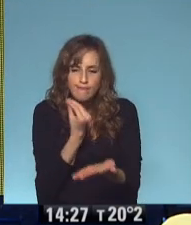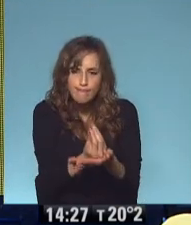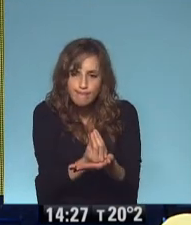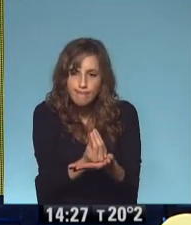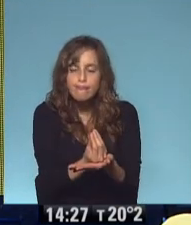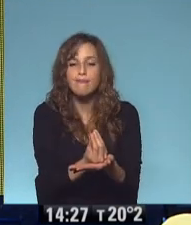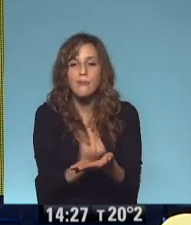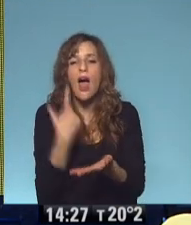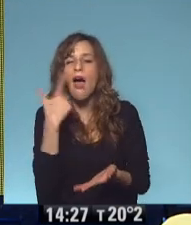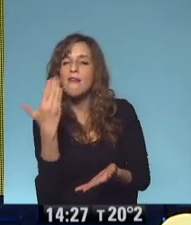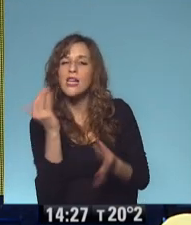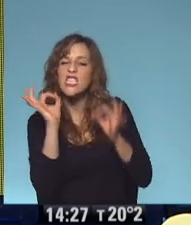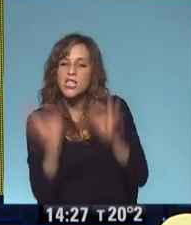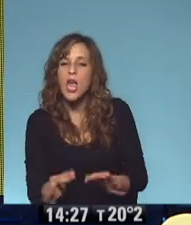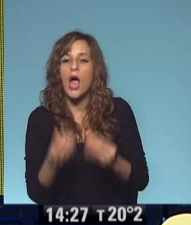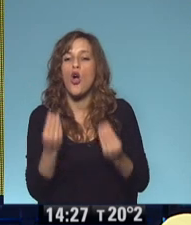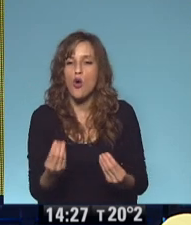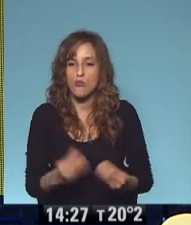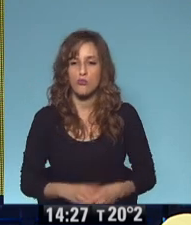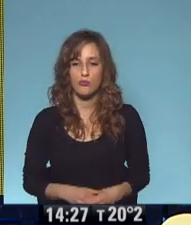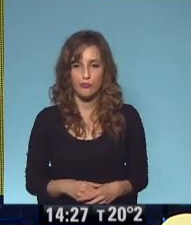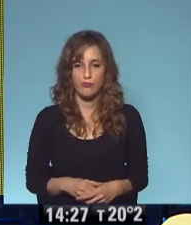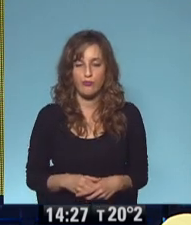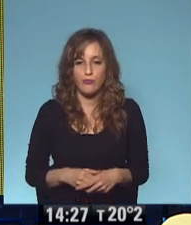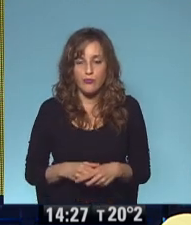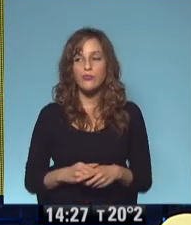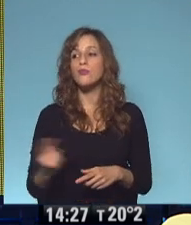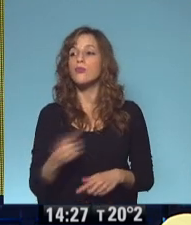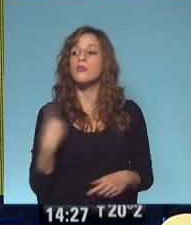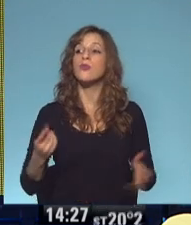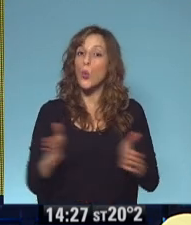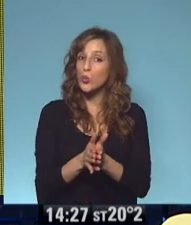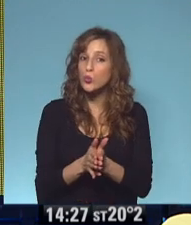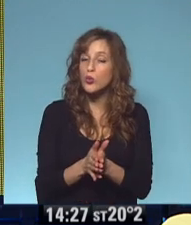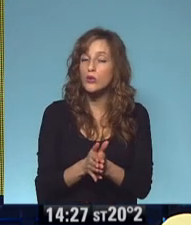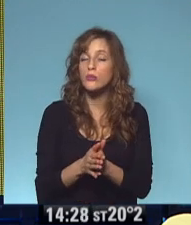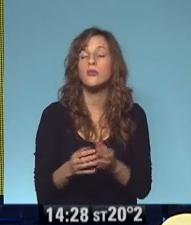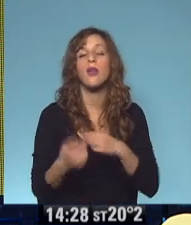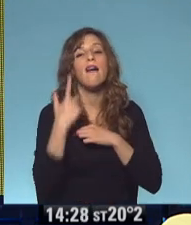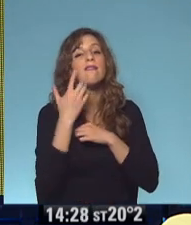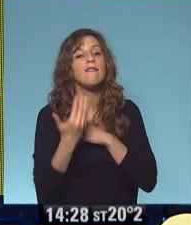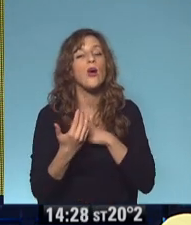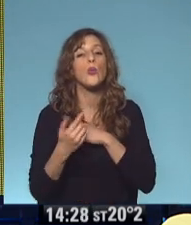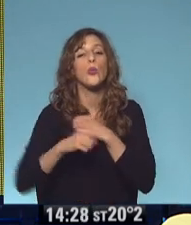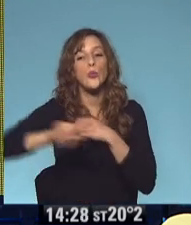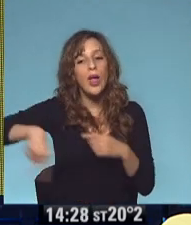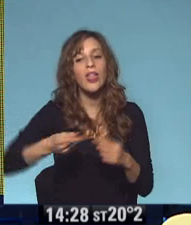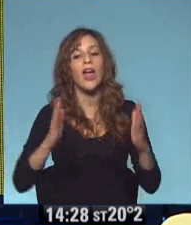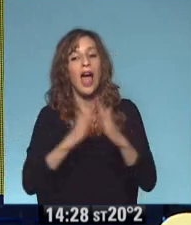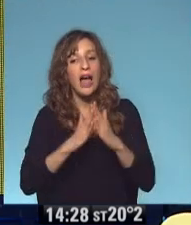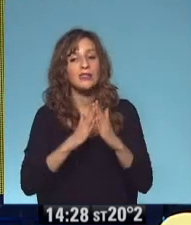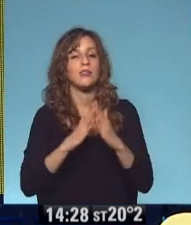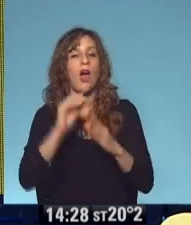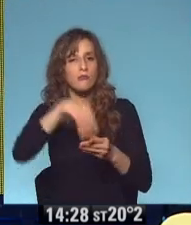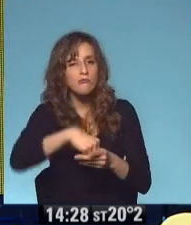de diversiones. Vamos juntos, Emi o Maga. Nos ayudan en este plano y ustedes en casa también se tratan de fijar qué